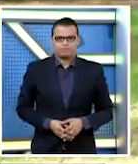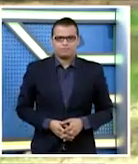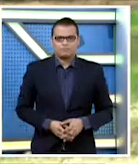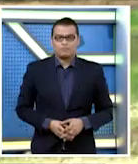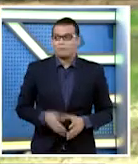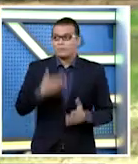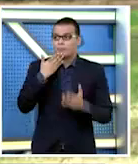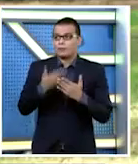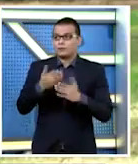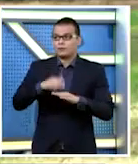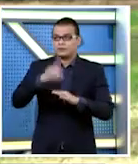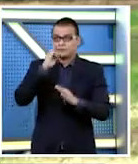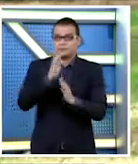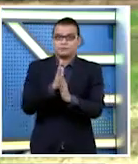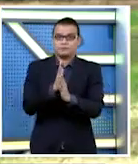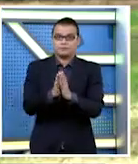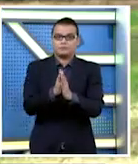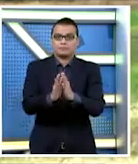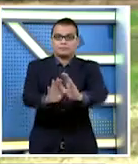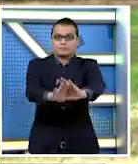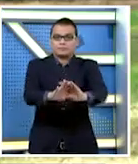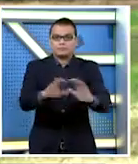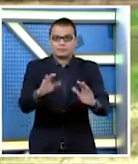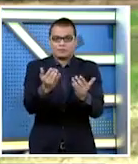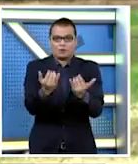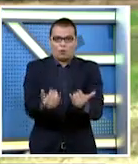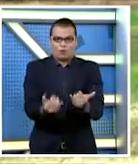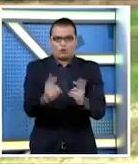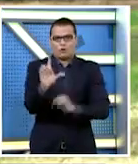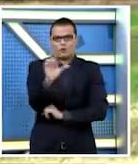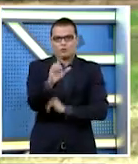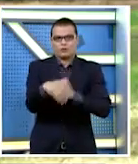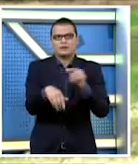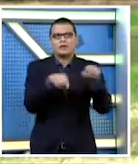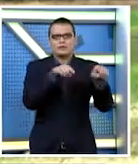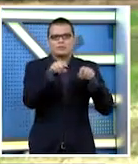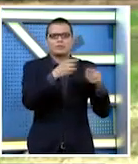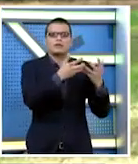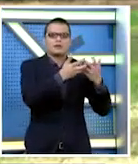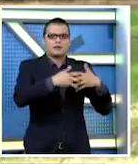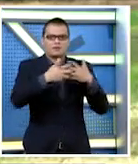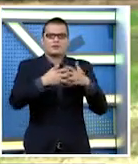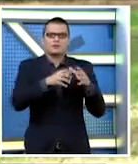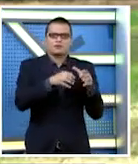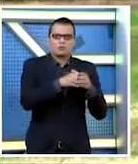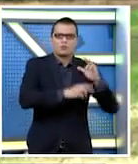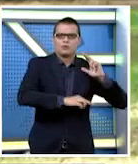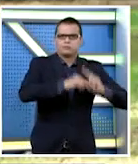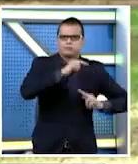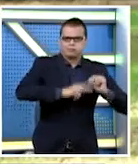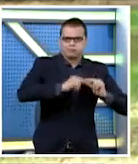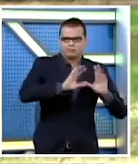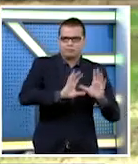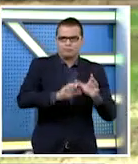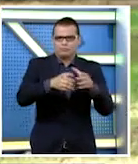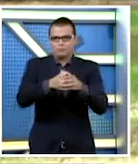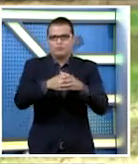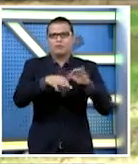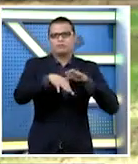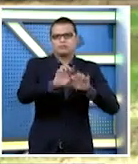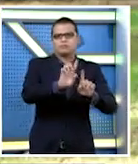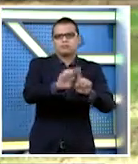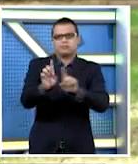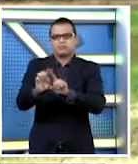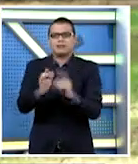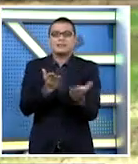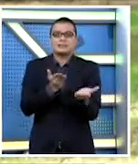Hola, ¿qué tal? Buenas tardes. Pues aunque solo a partir de hoy las distintas empresas de Cali pertenecientes a los sectores de manufactura y construcción